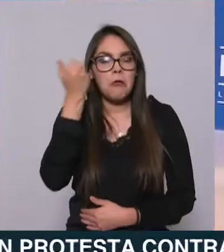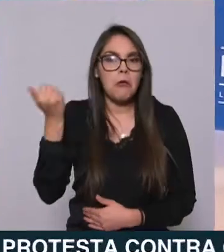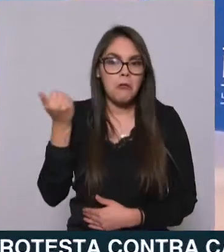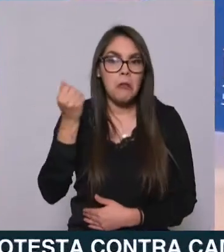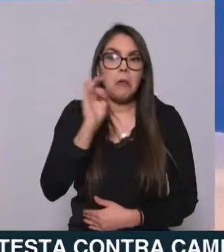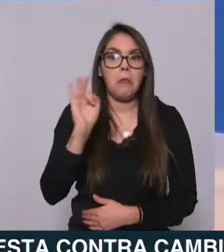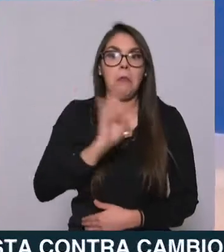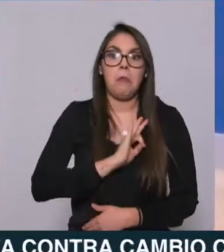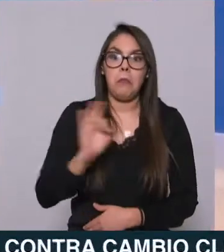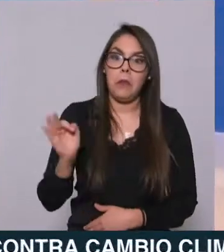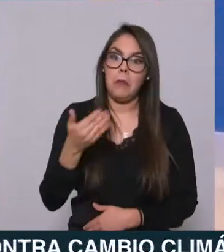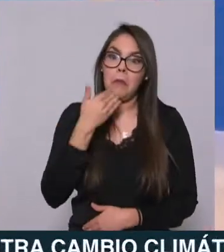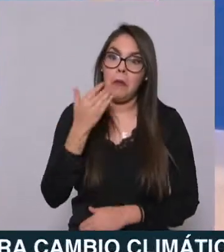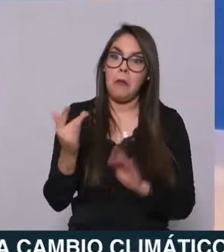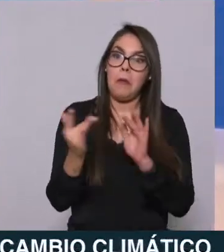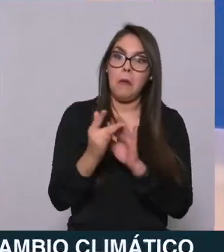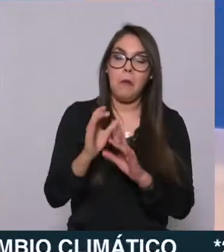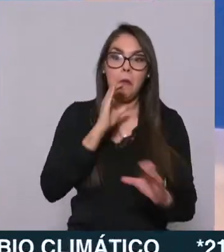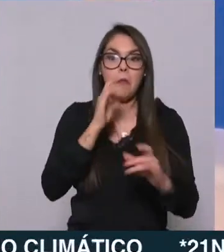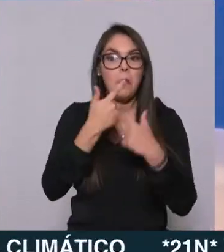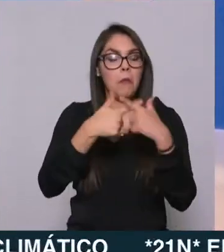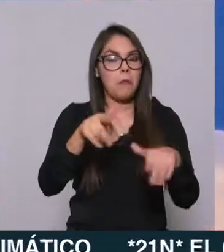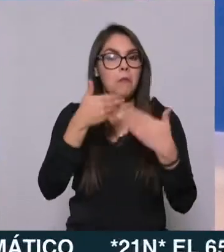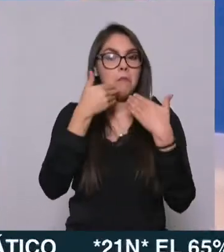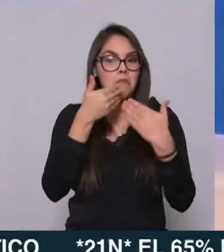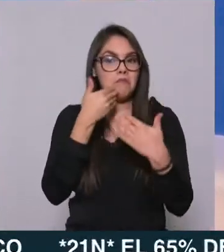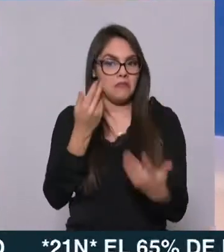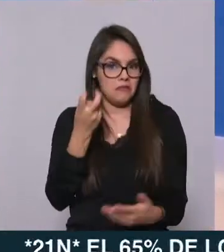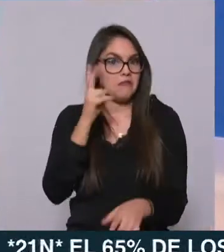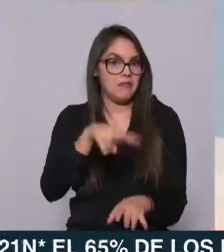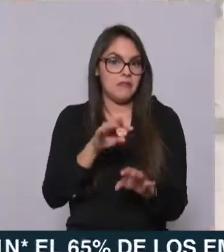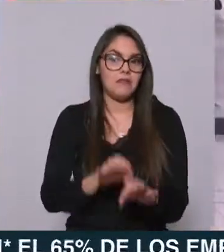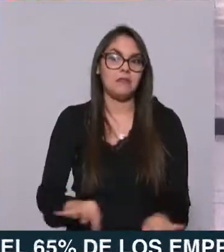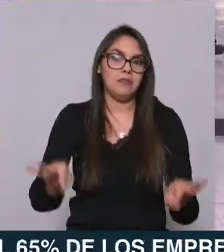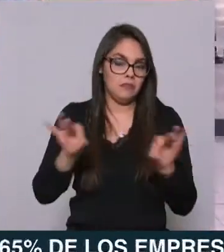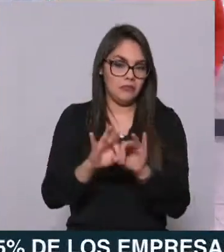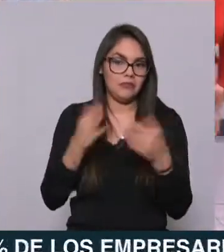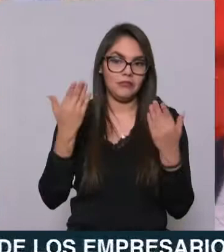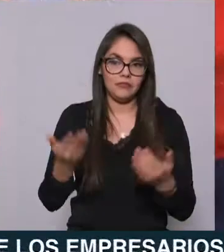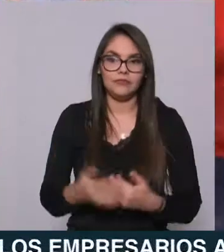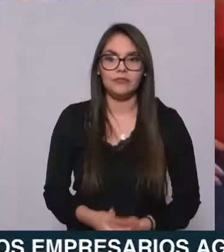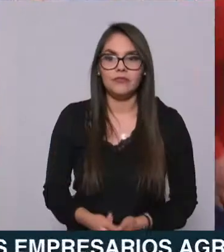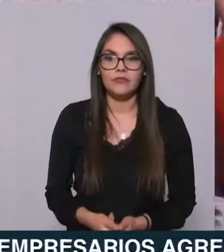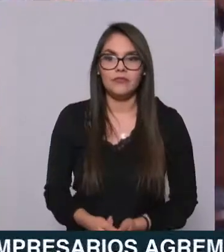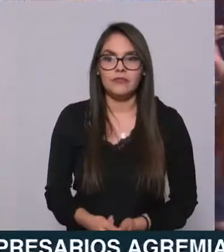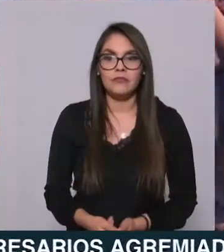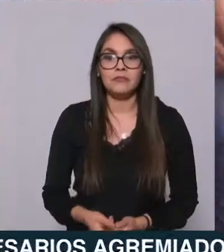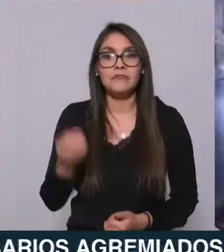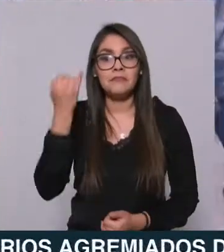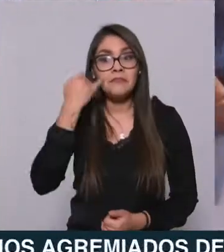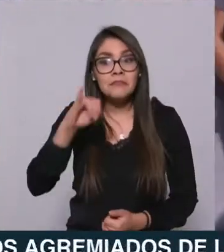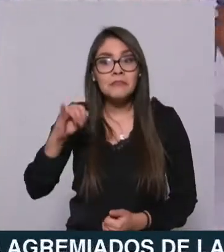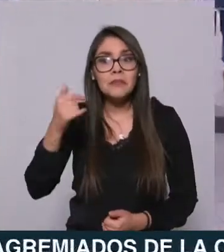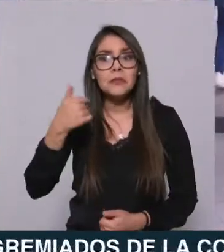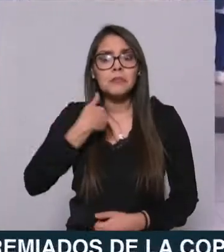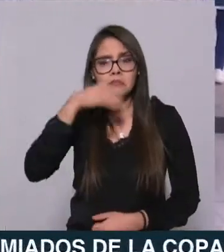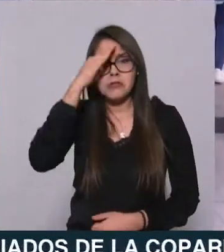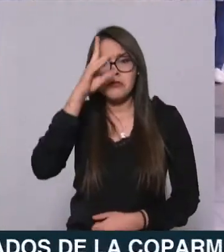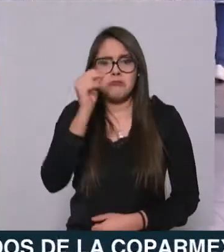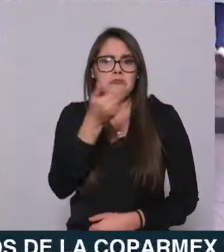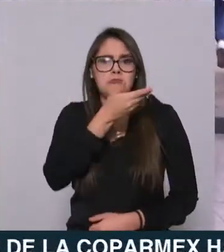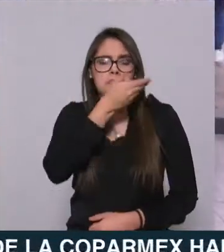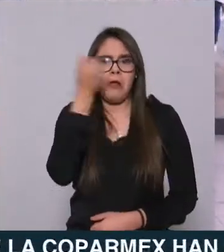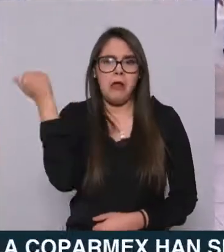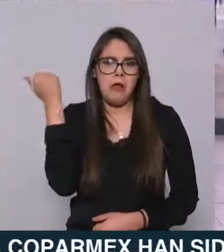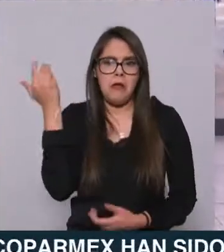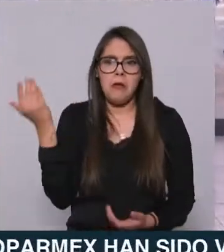uno tener comunicación en cualquier lugar. Eso es importante. No me digas, ¿a poco sí? Estaba yo equivocado, hombre.